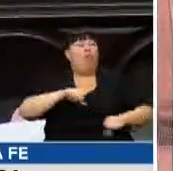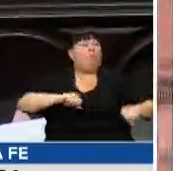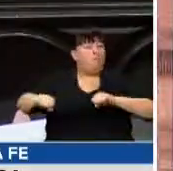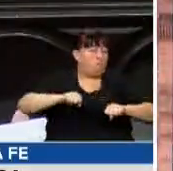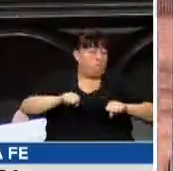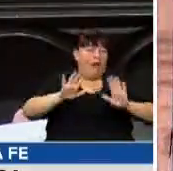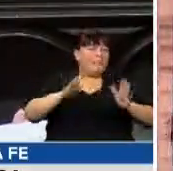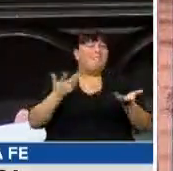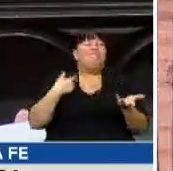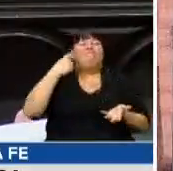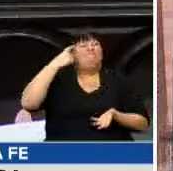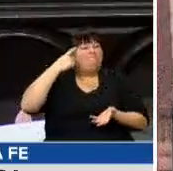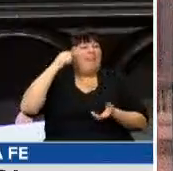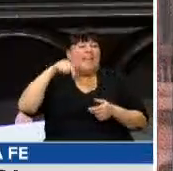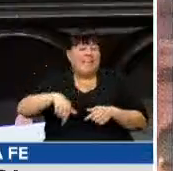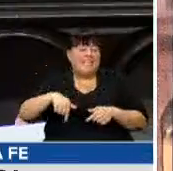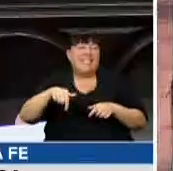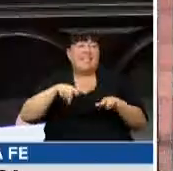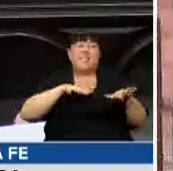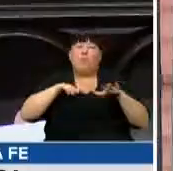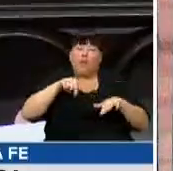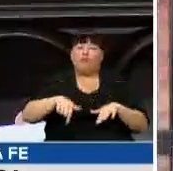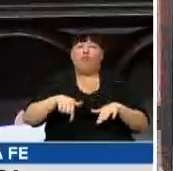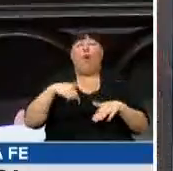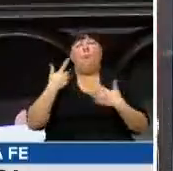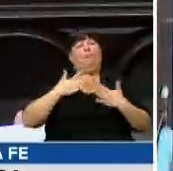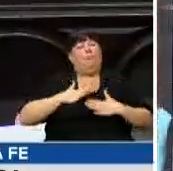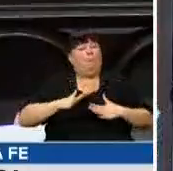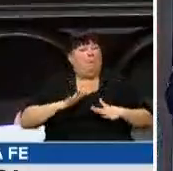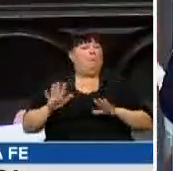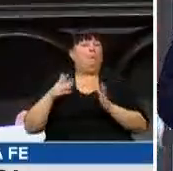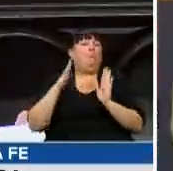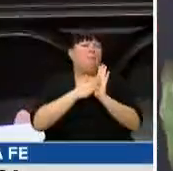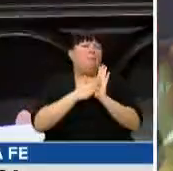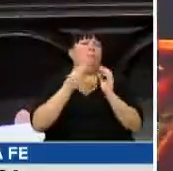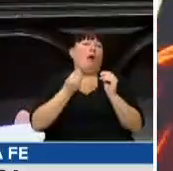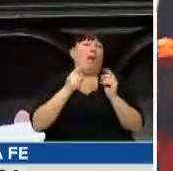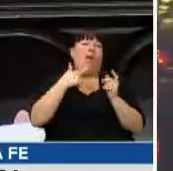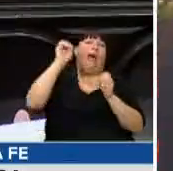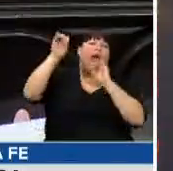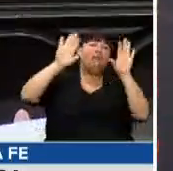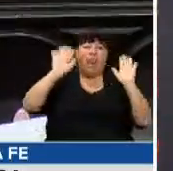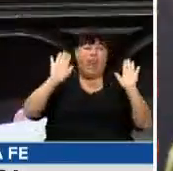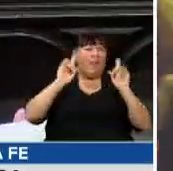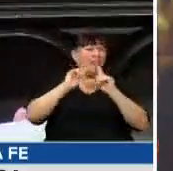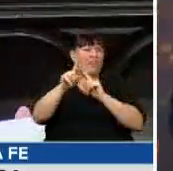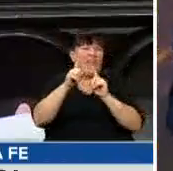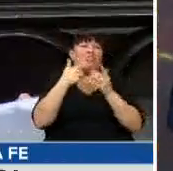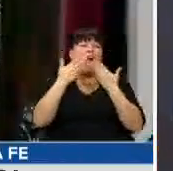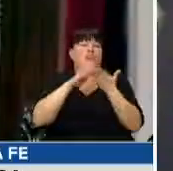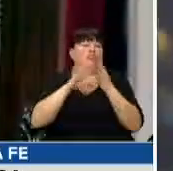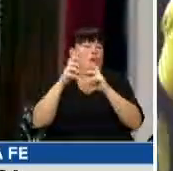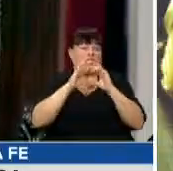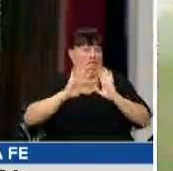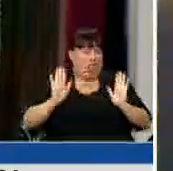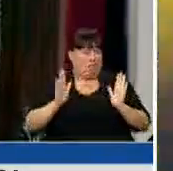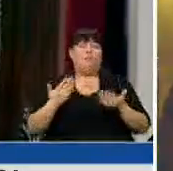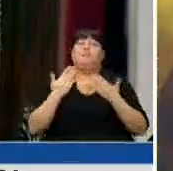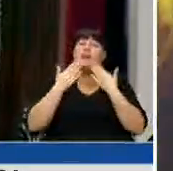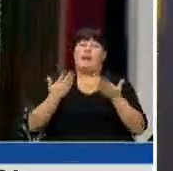determinados sindicatos por ejemplo a mollano y a Luis barrio nuevo bien mientras esto sucede en diputados Nati sí muchas